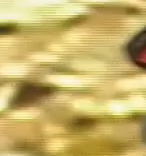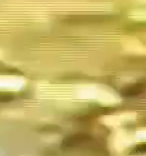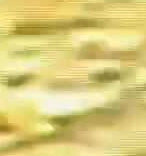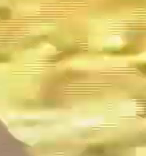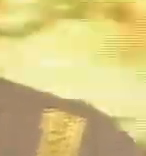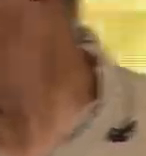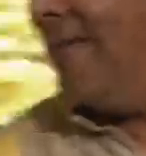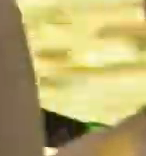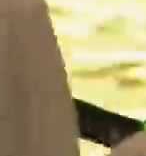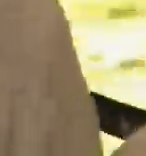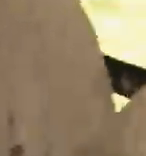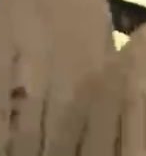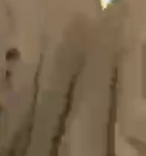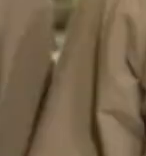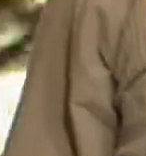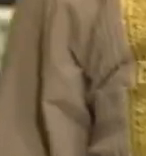las tamboras.